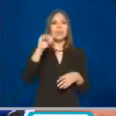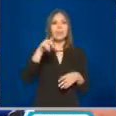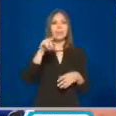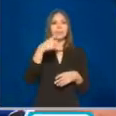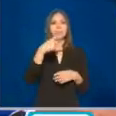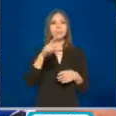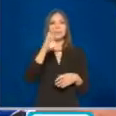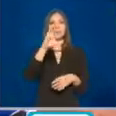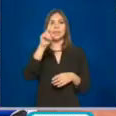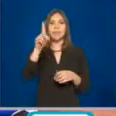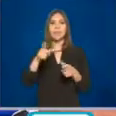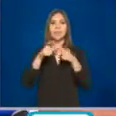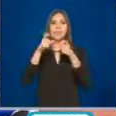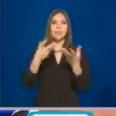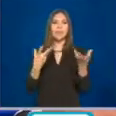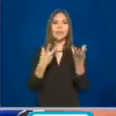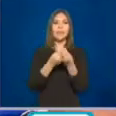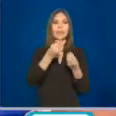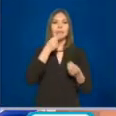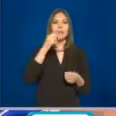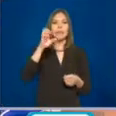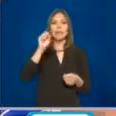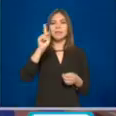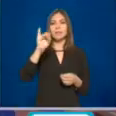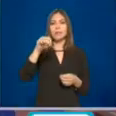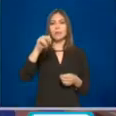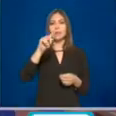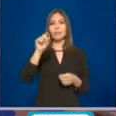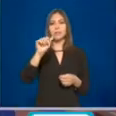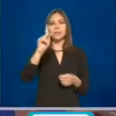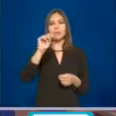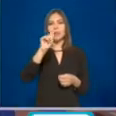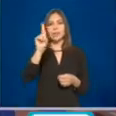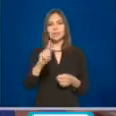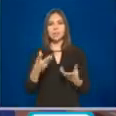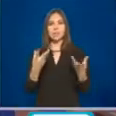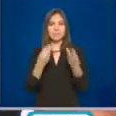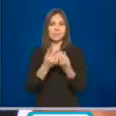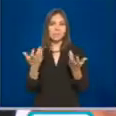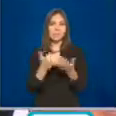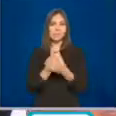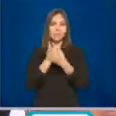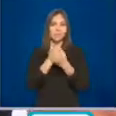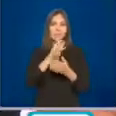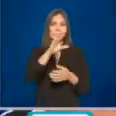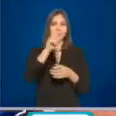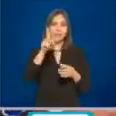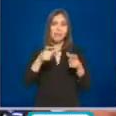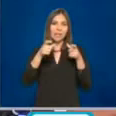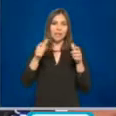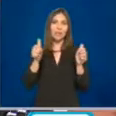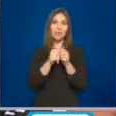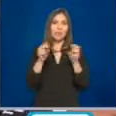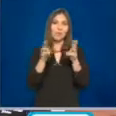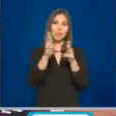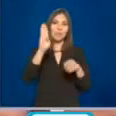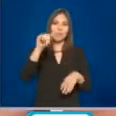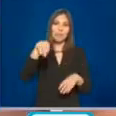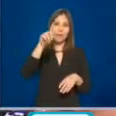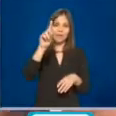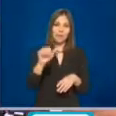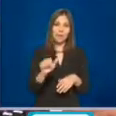disco que hice con Espinoza Paz. Ahí nomás, este disco, con mi paisano. Con tu paisano, este disco completamente, un disco con banda. Ya es mi segundo disco con